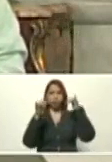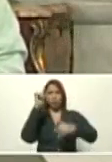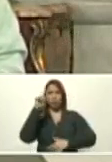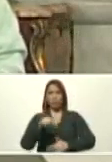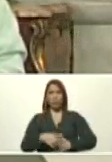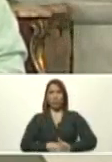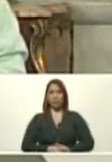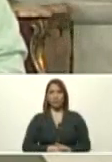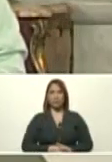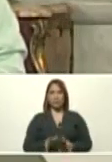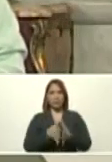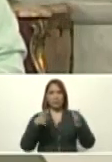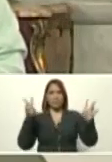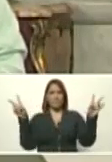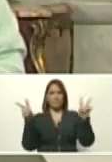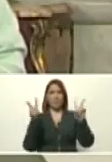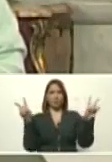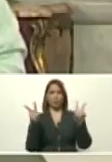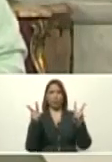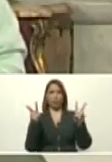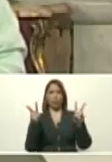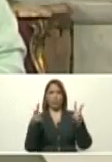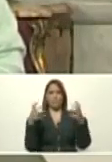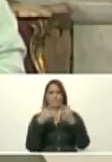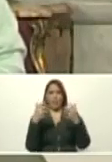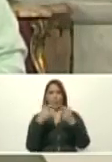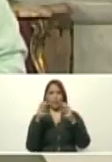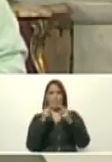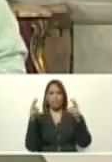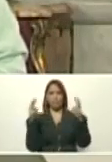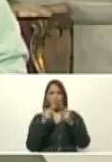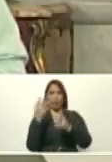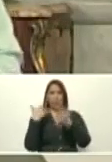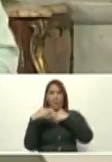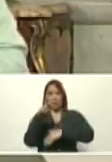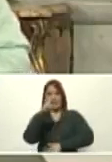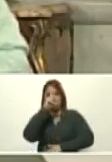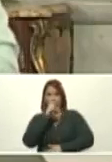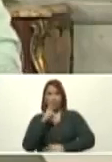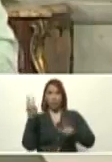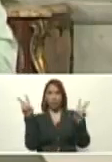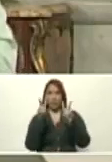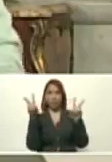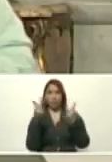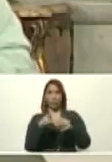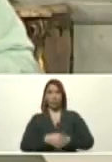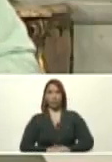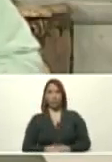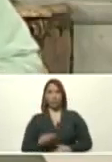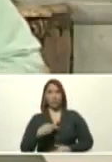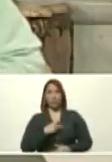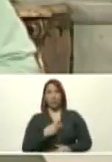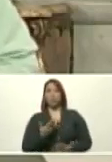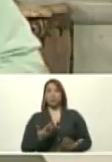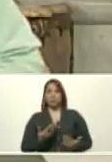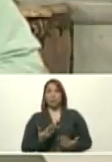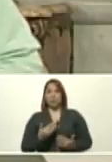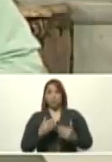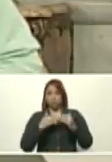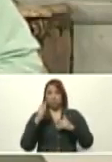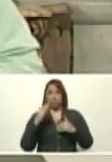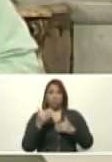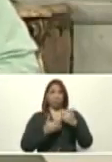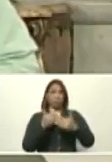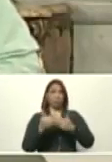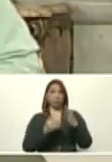celebrando la gran victoria de la Batalla de los Puentes. 3 años de victoria, hemos pasado por todo. ¿Y por